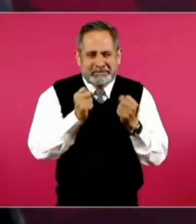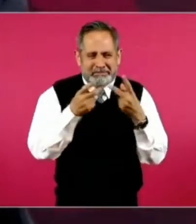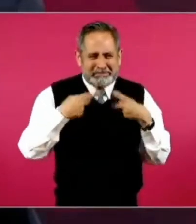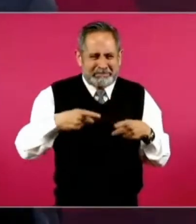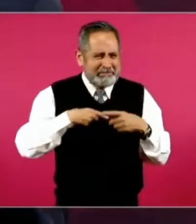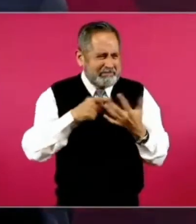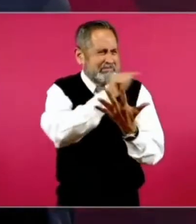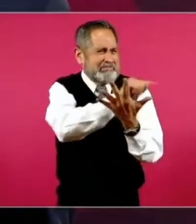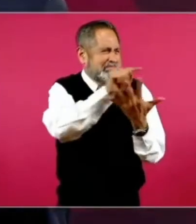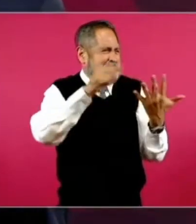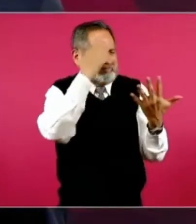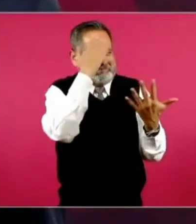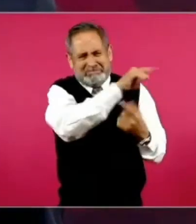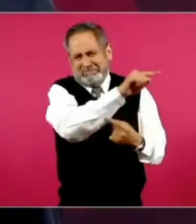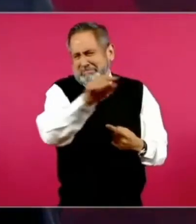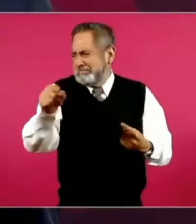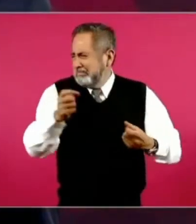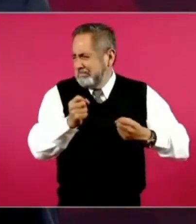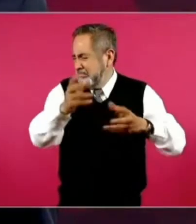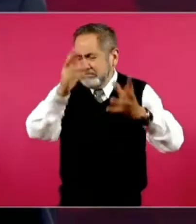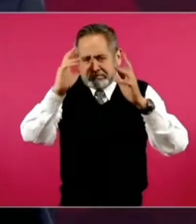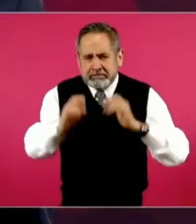muchísimos casos,